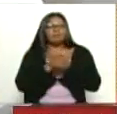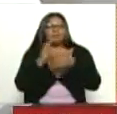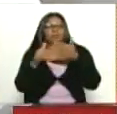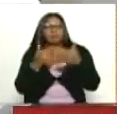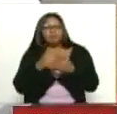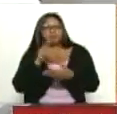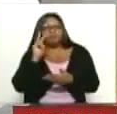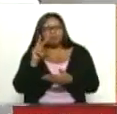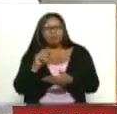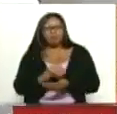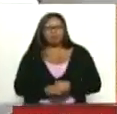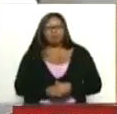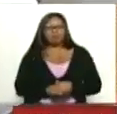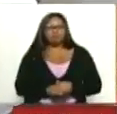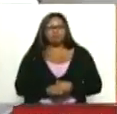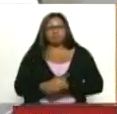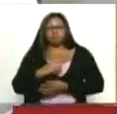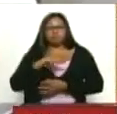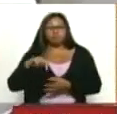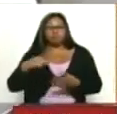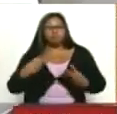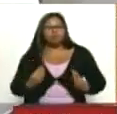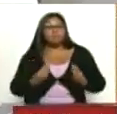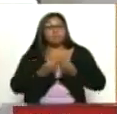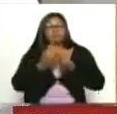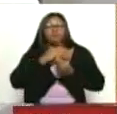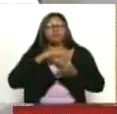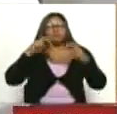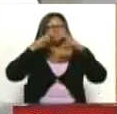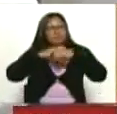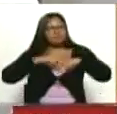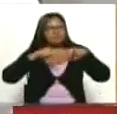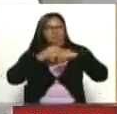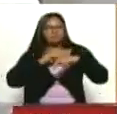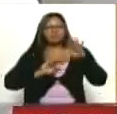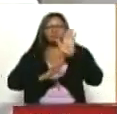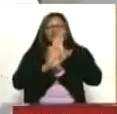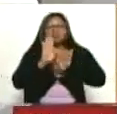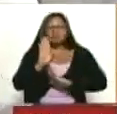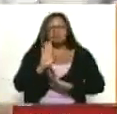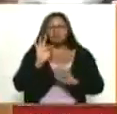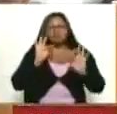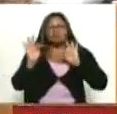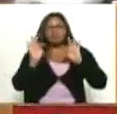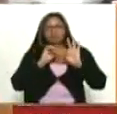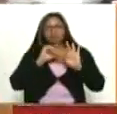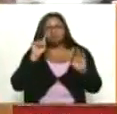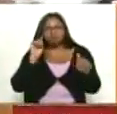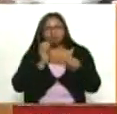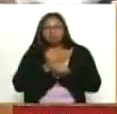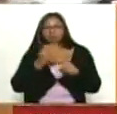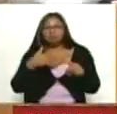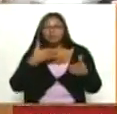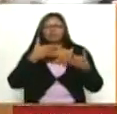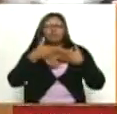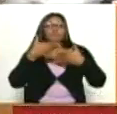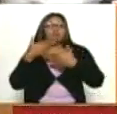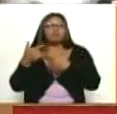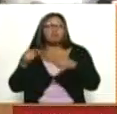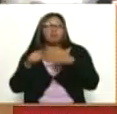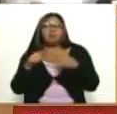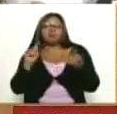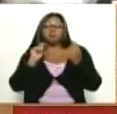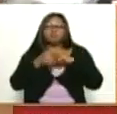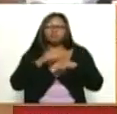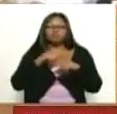digamos, académicos que acompañan la investigación y el desarrollo teatral, que van a poder compartir en